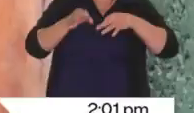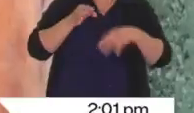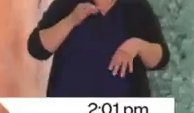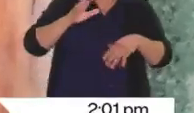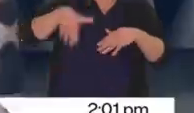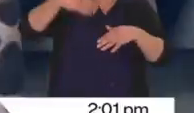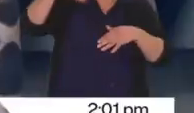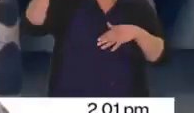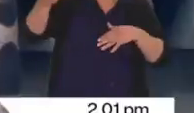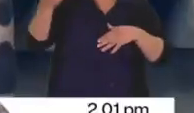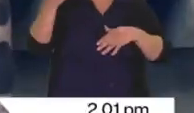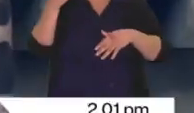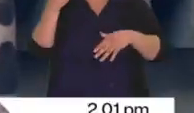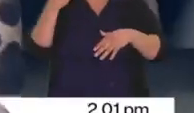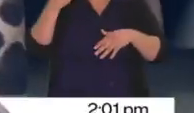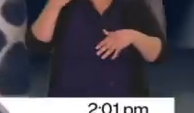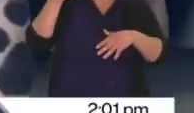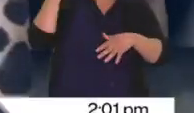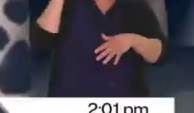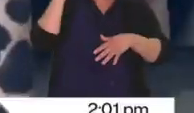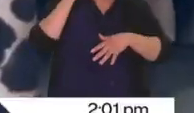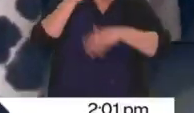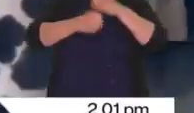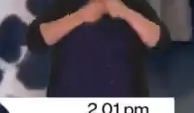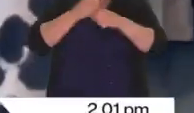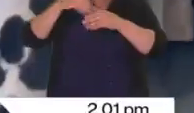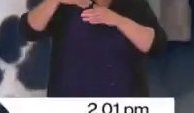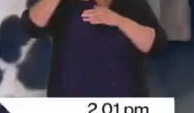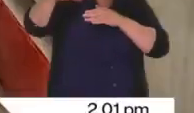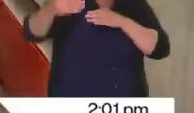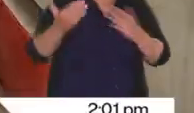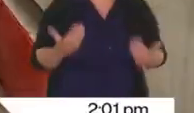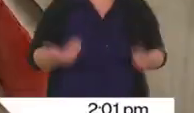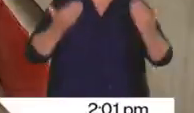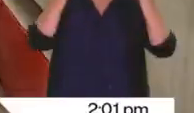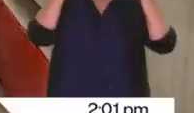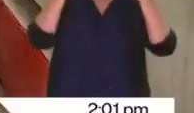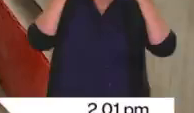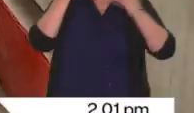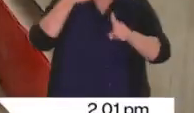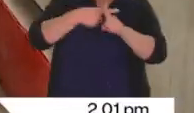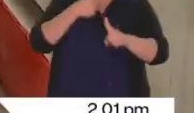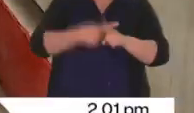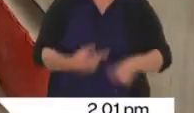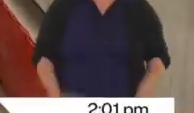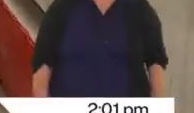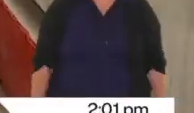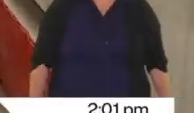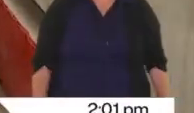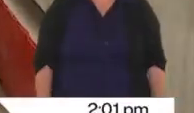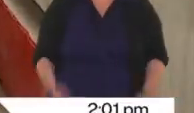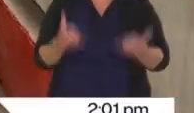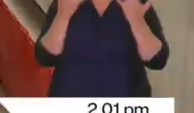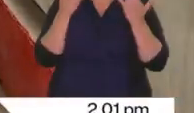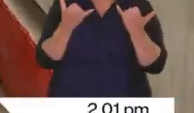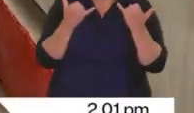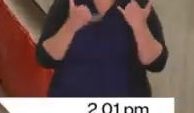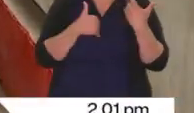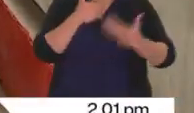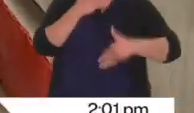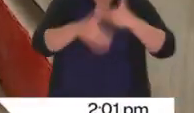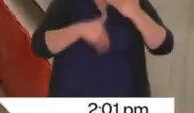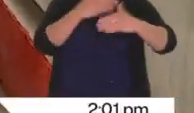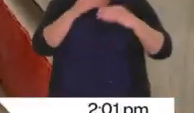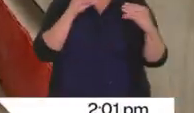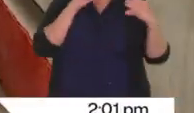podrán ver los resultados de apostarle a estos programas de conservación Bueno aquí en tul animal estaremos haciéndole seguimiento al proceso de adaptación